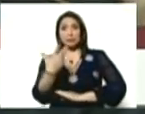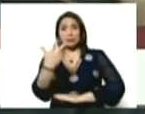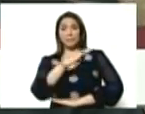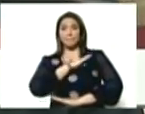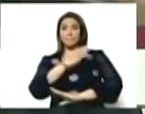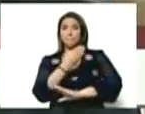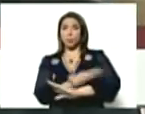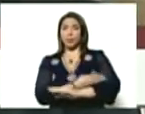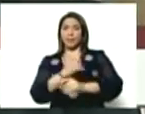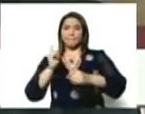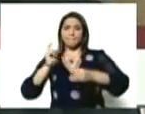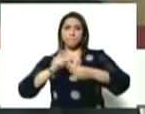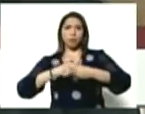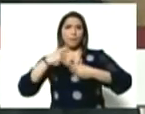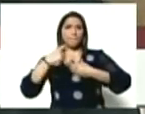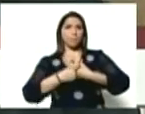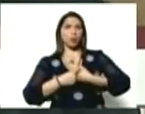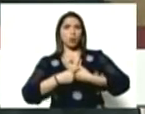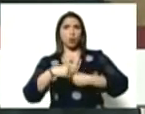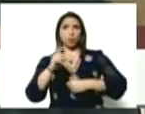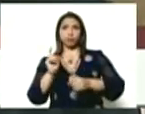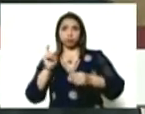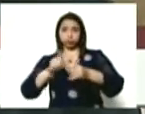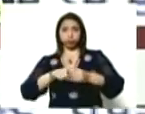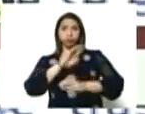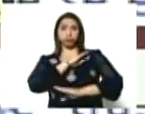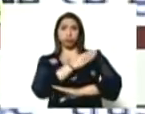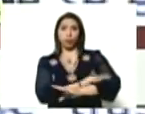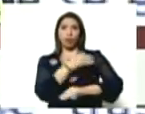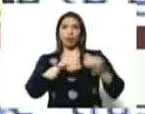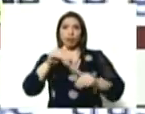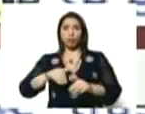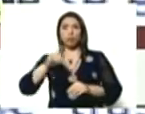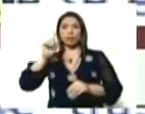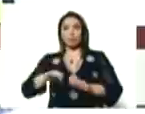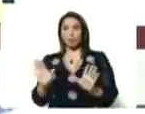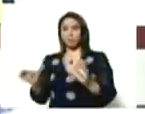al incorporar al poder electoral y al poder ciudadano.